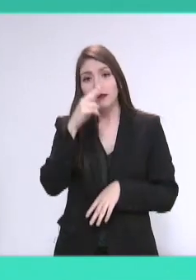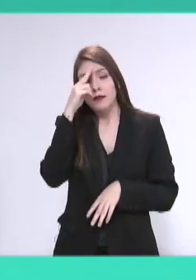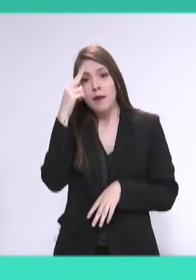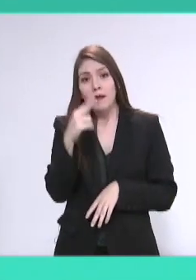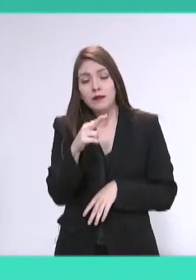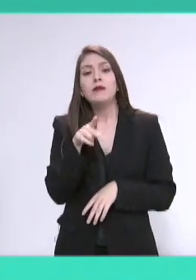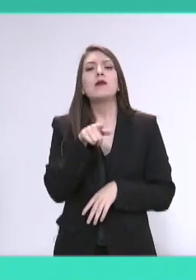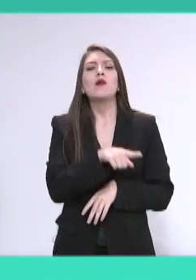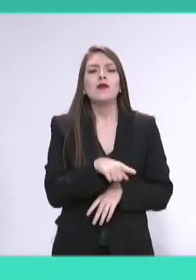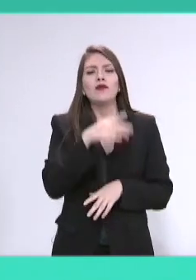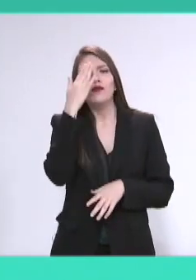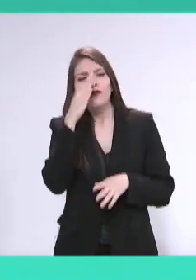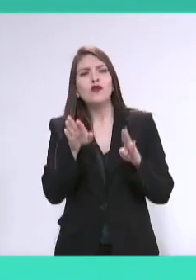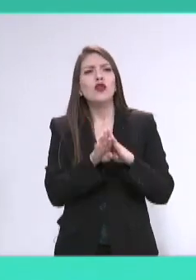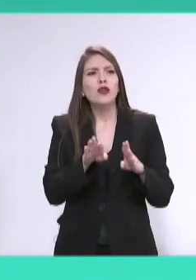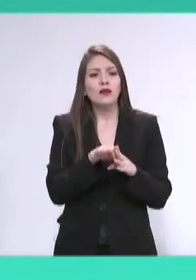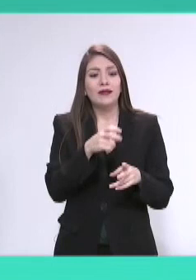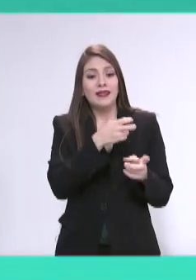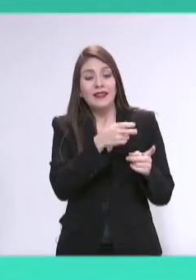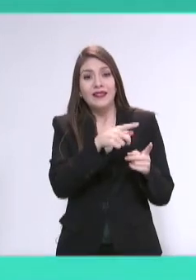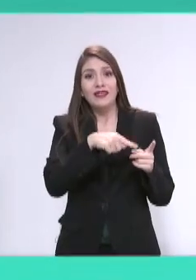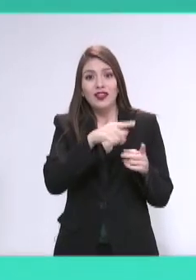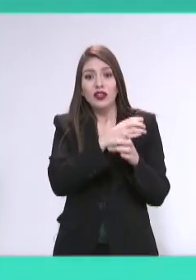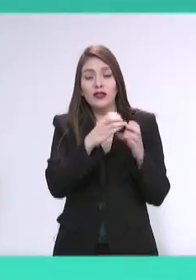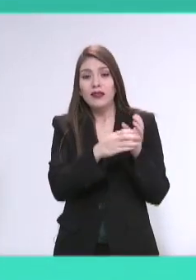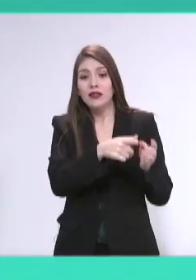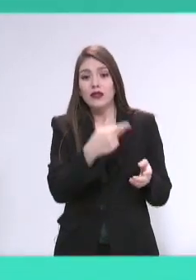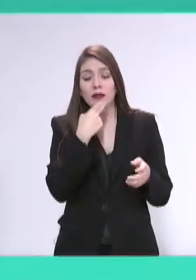cómo aprovechar ese conocimiento que ya tiene